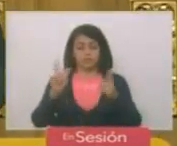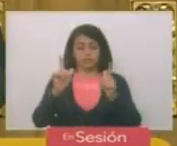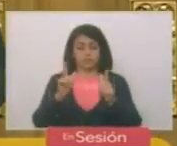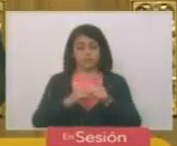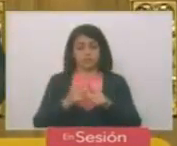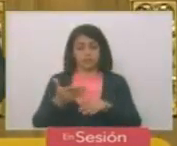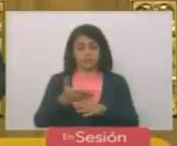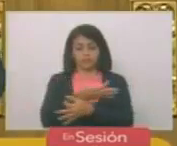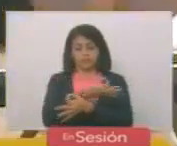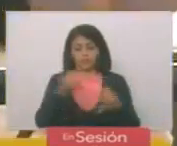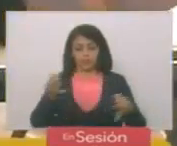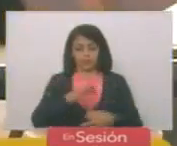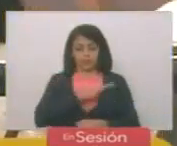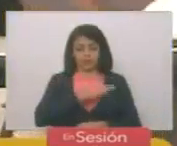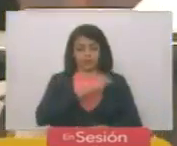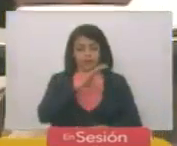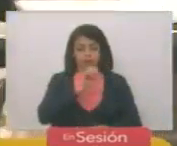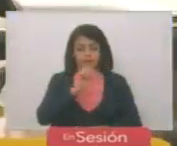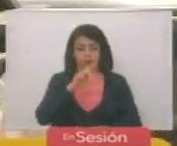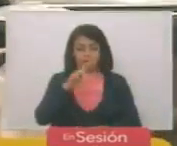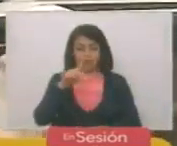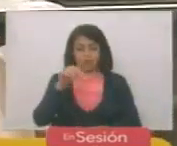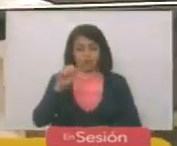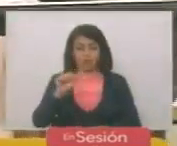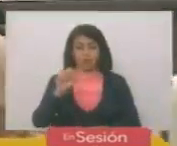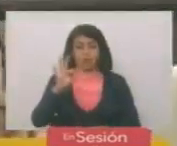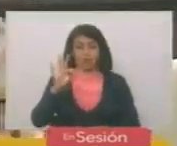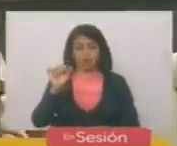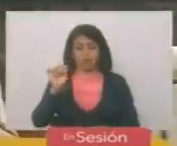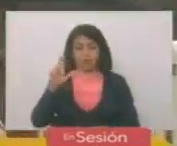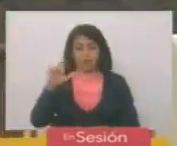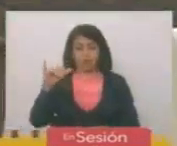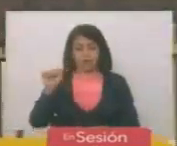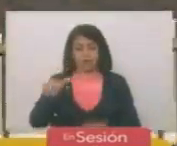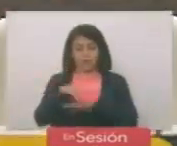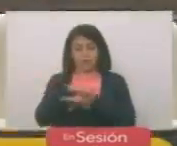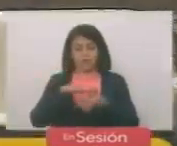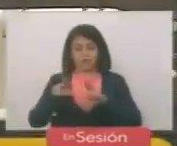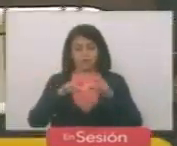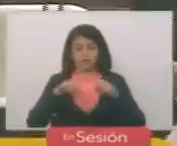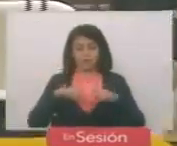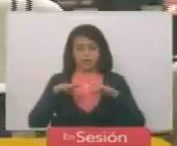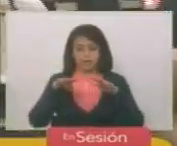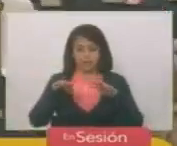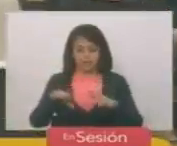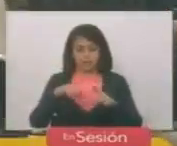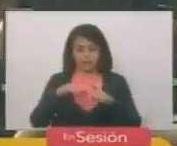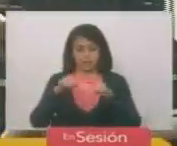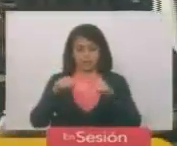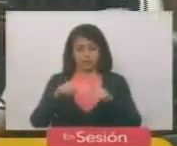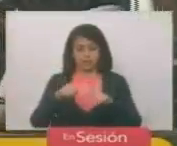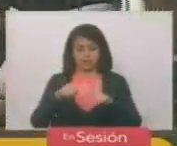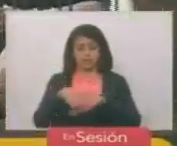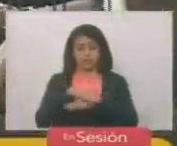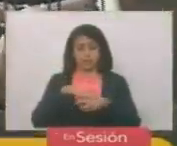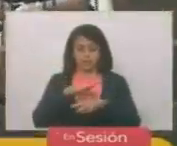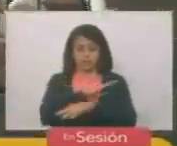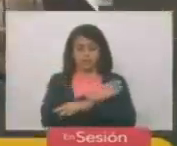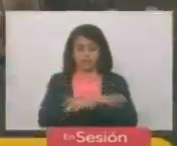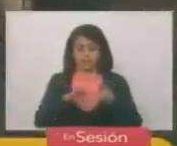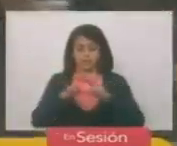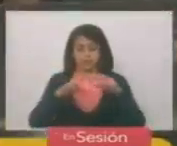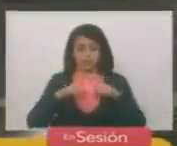al excelentísimo señor Carlos Rafael Faría Tortosa, ministro de Relaciones del Poder Popular, ministro del Poder Popular para